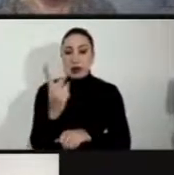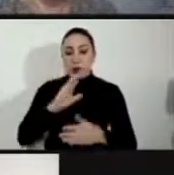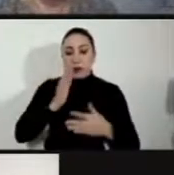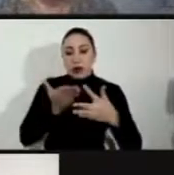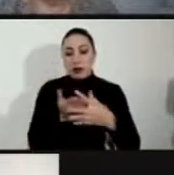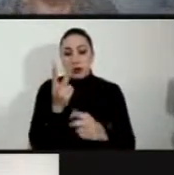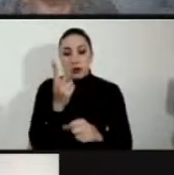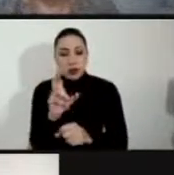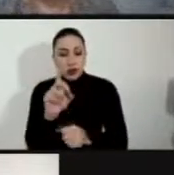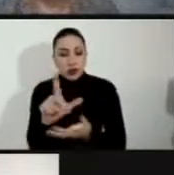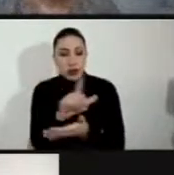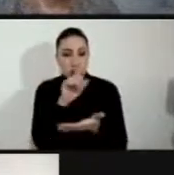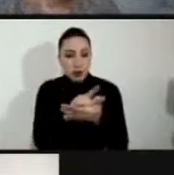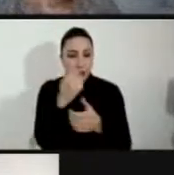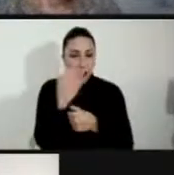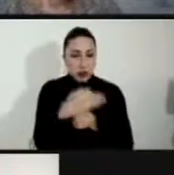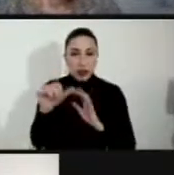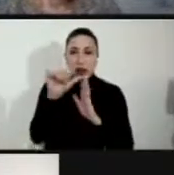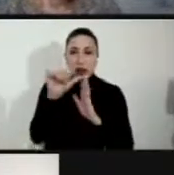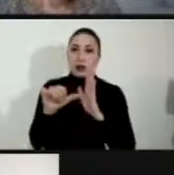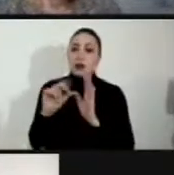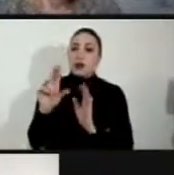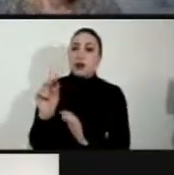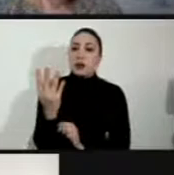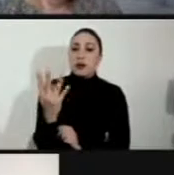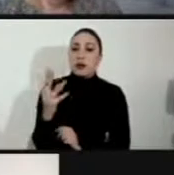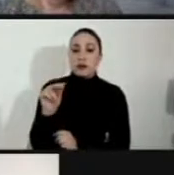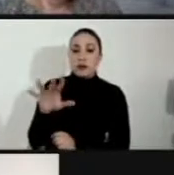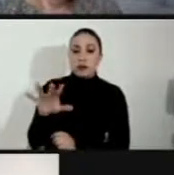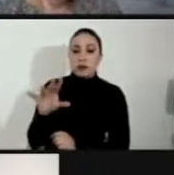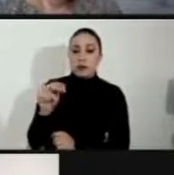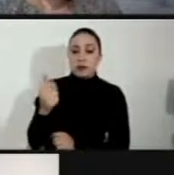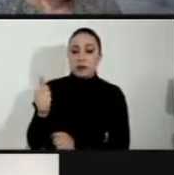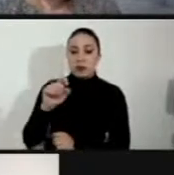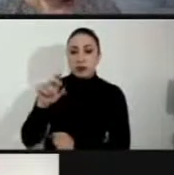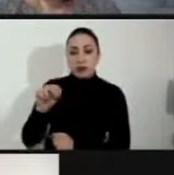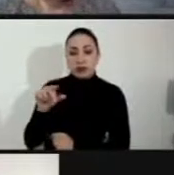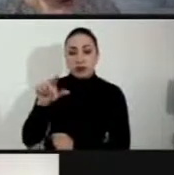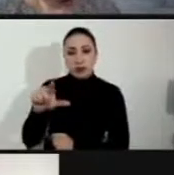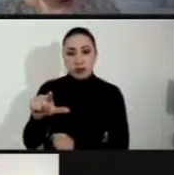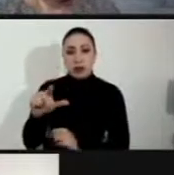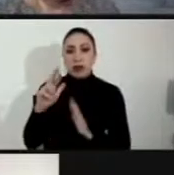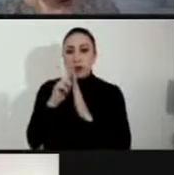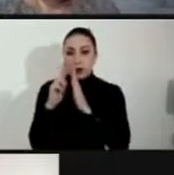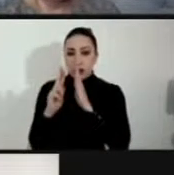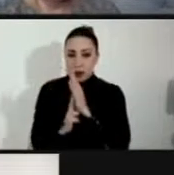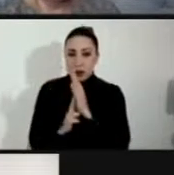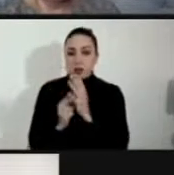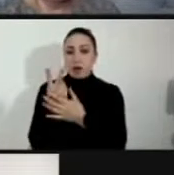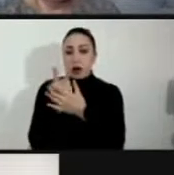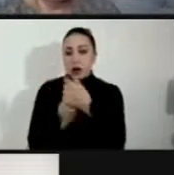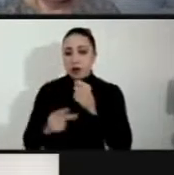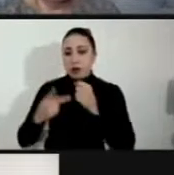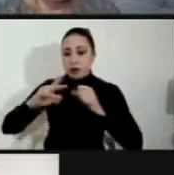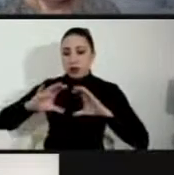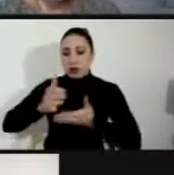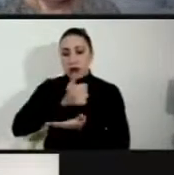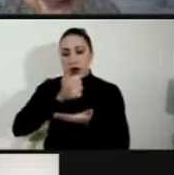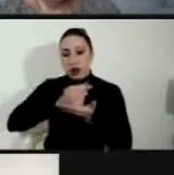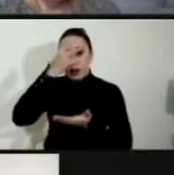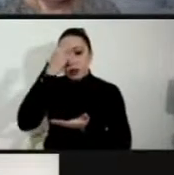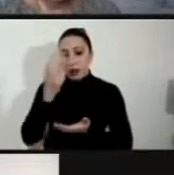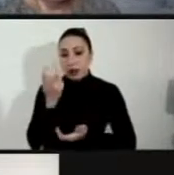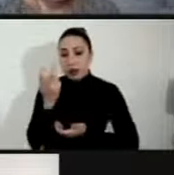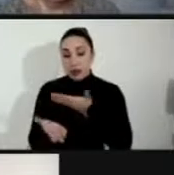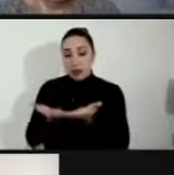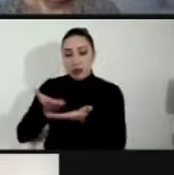trigésima de la Ley Orgánica, 84, 85, 86 y 187 del Reglamento, ambos del Congreso de la Ciudad de México, se instruye